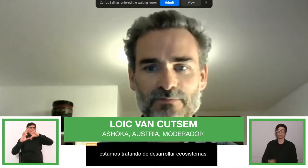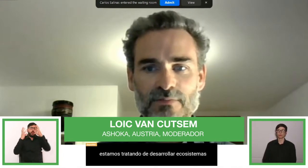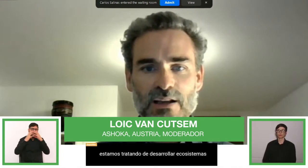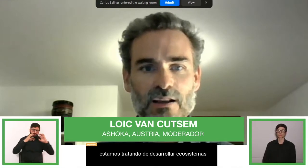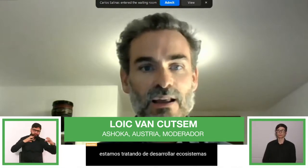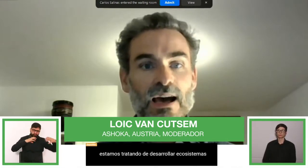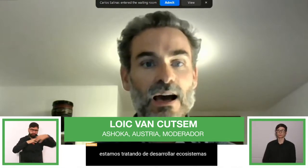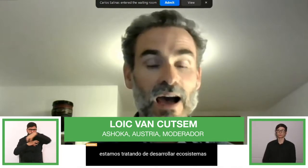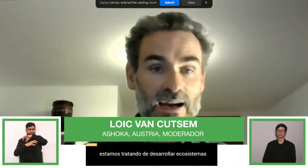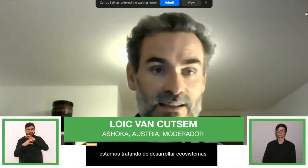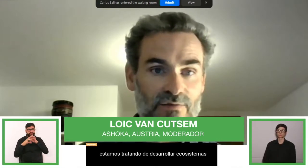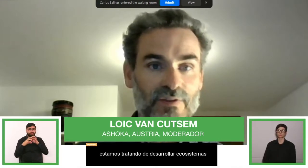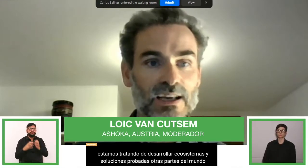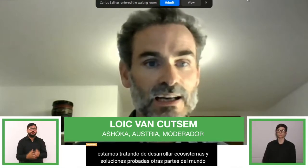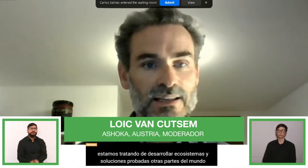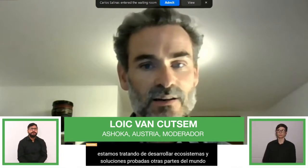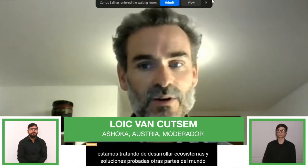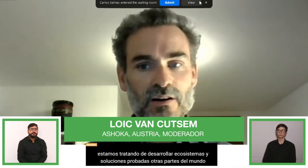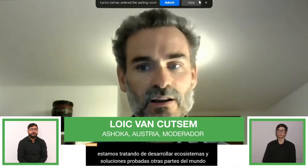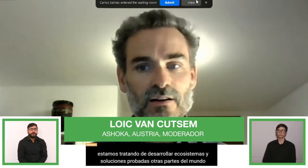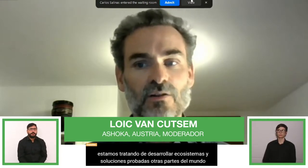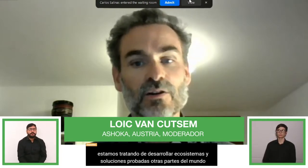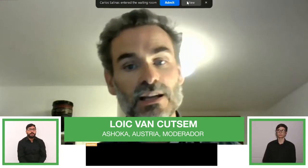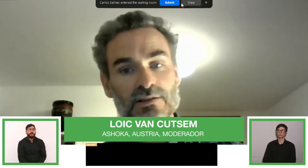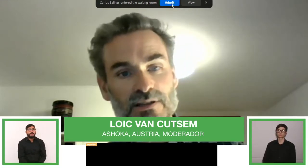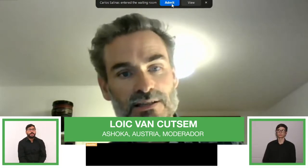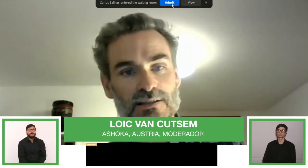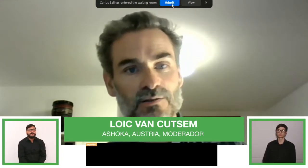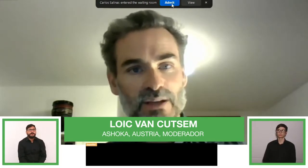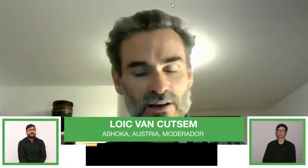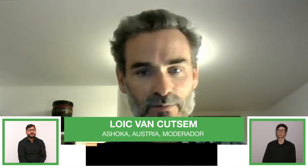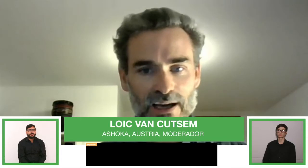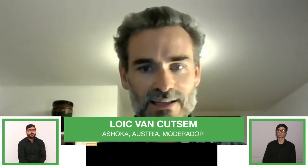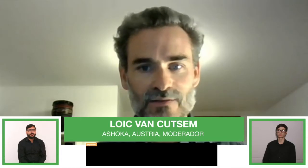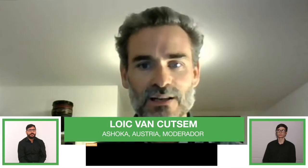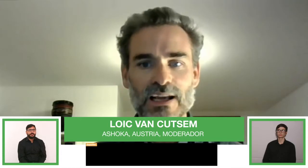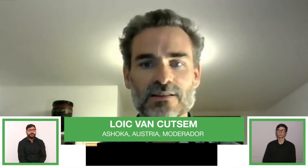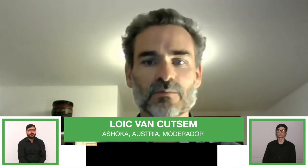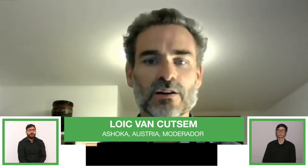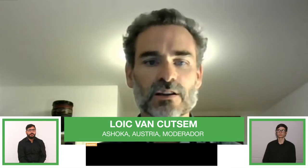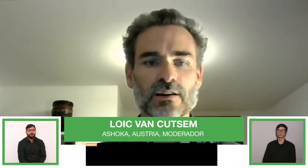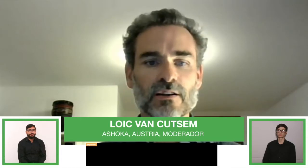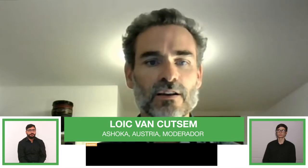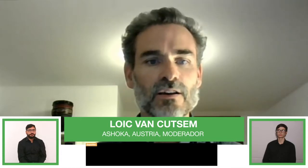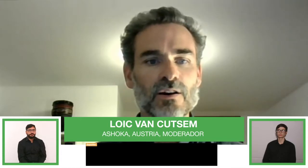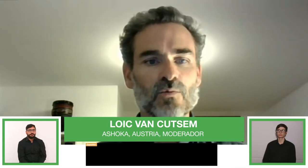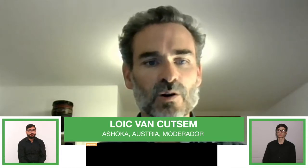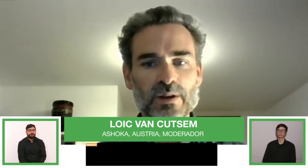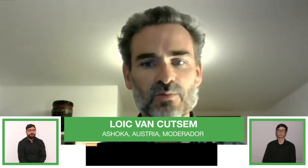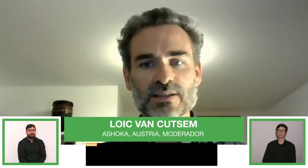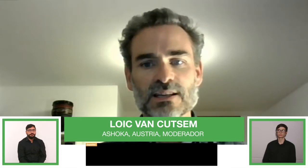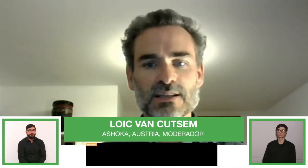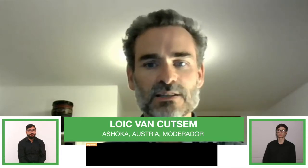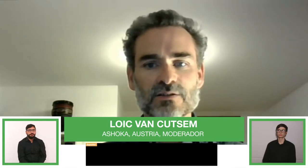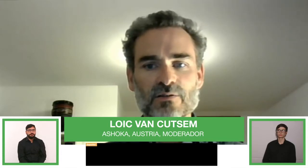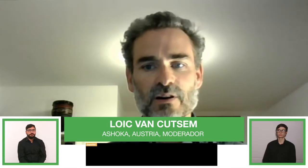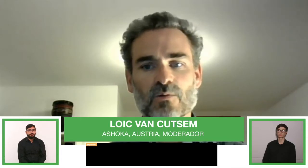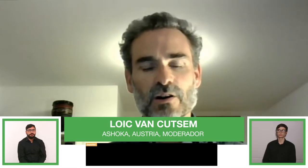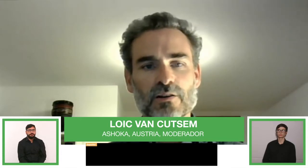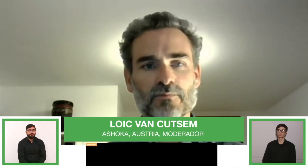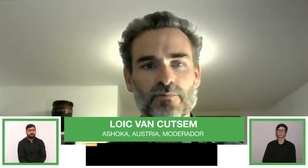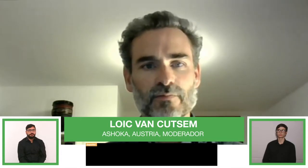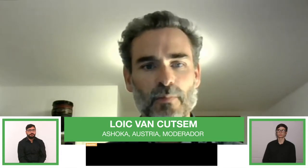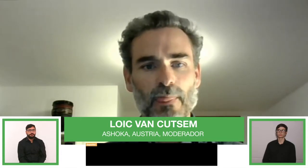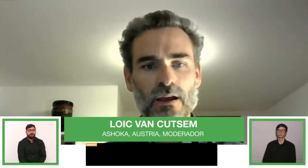7 becarios de nuestro programa de Impact Transfer activos en América Latina o interesados en estar en